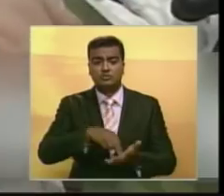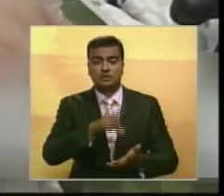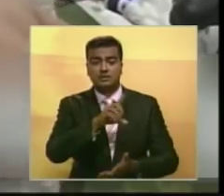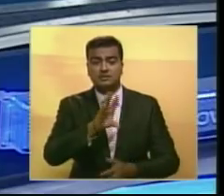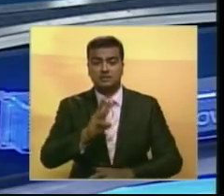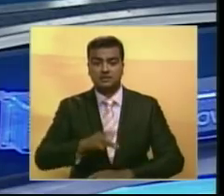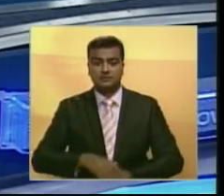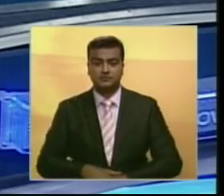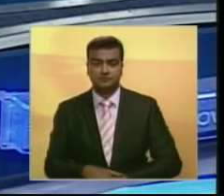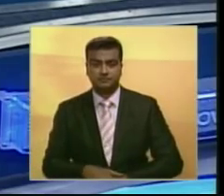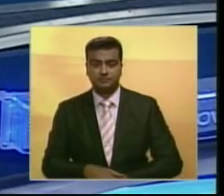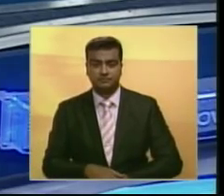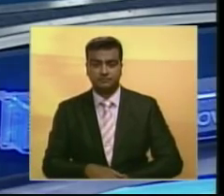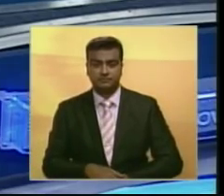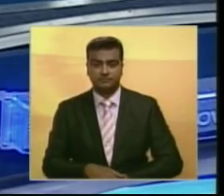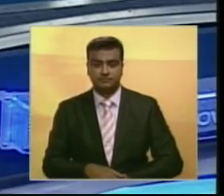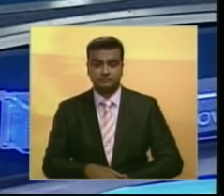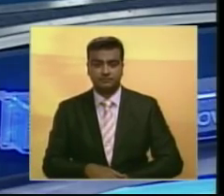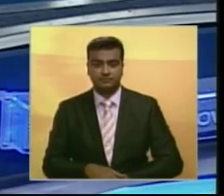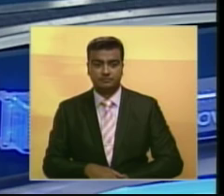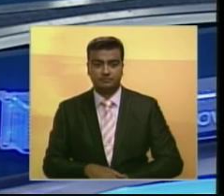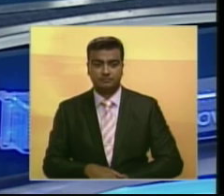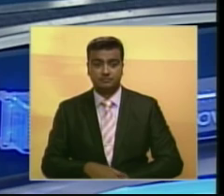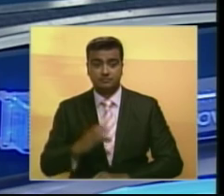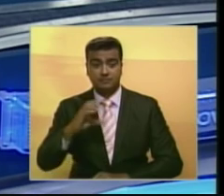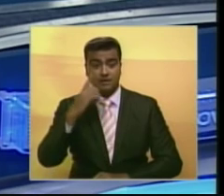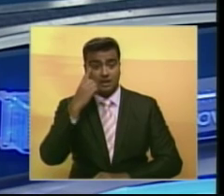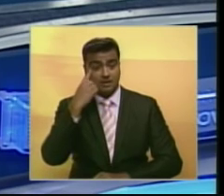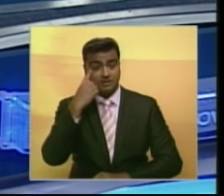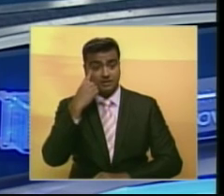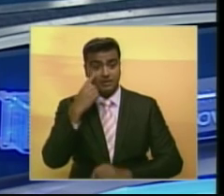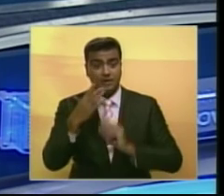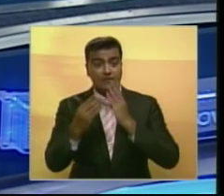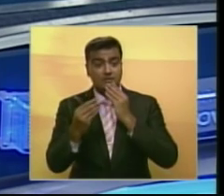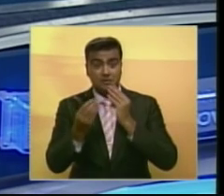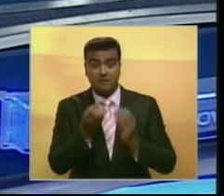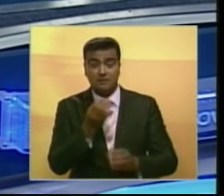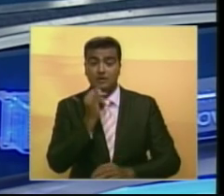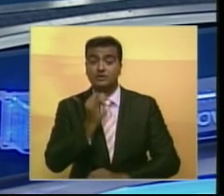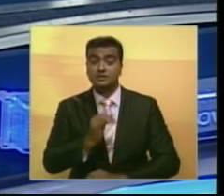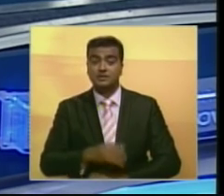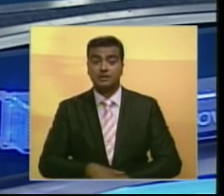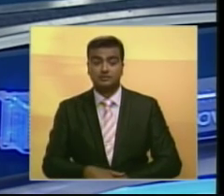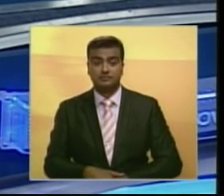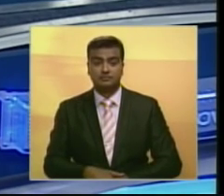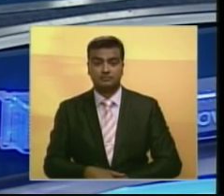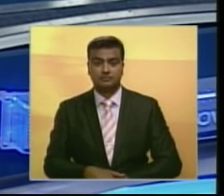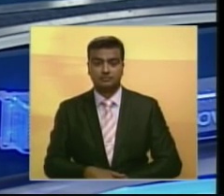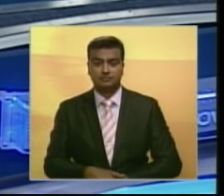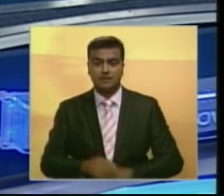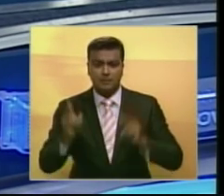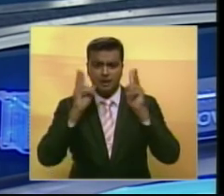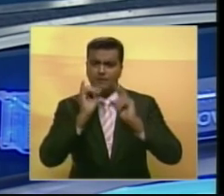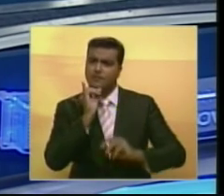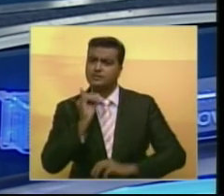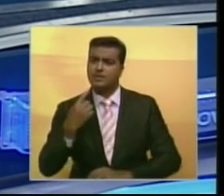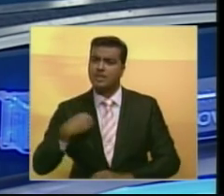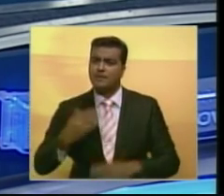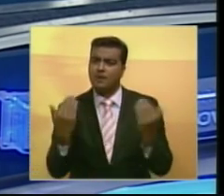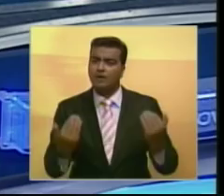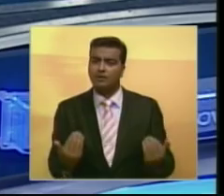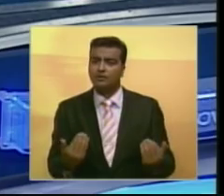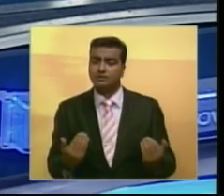2016. Hablando chino y todo, ¿viste? Una buena noticia. Bueno, ahora vamos a ver la información que tenemos para